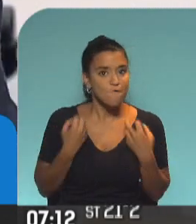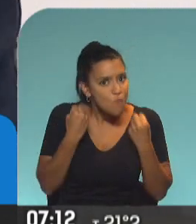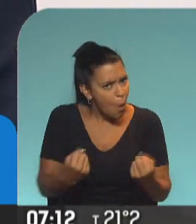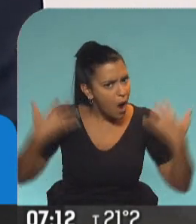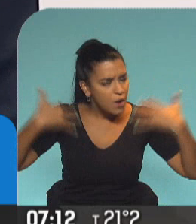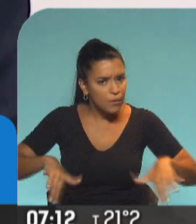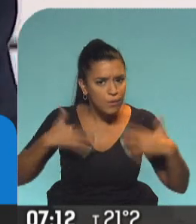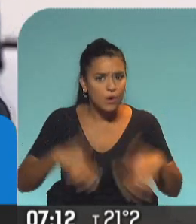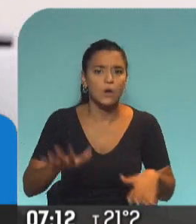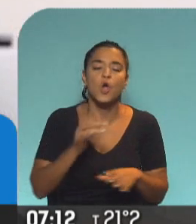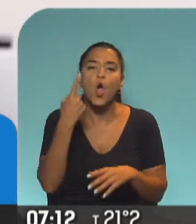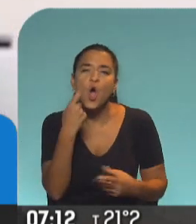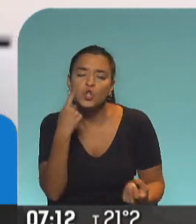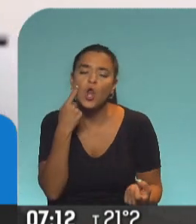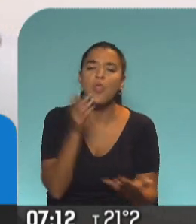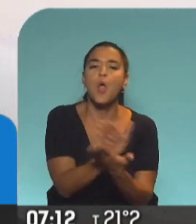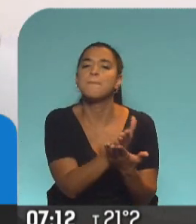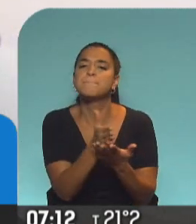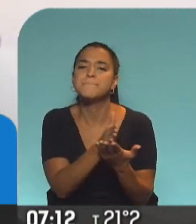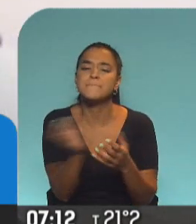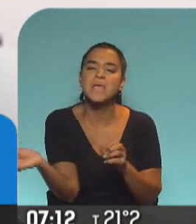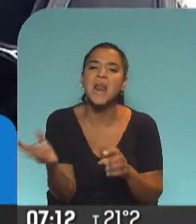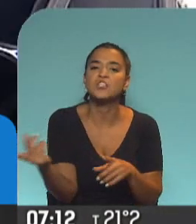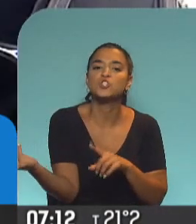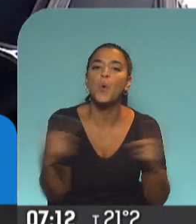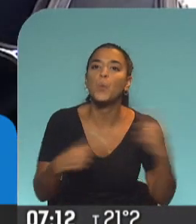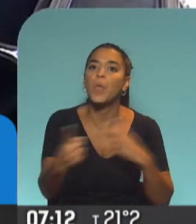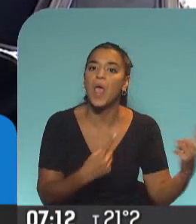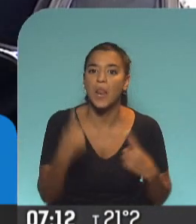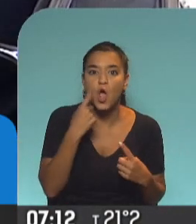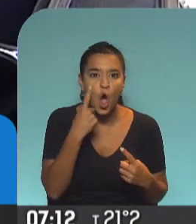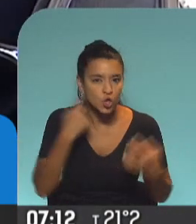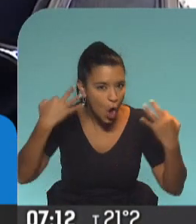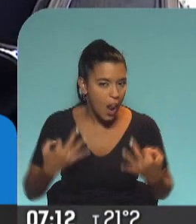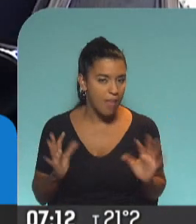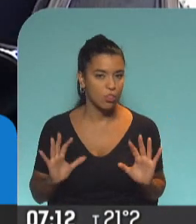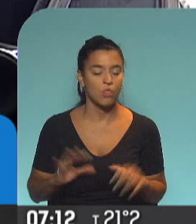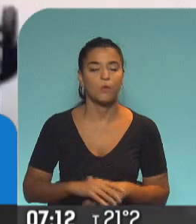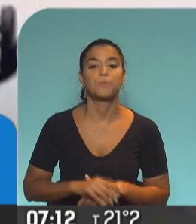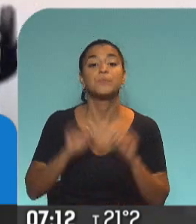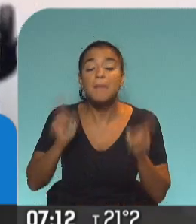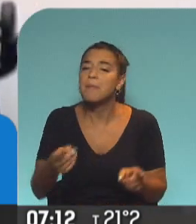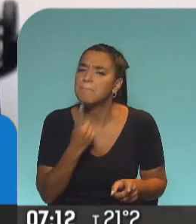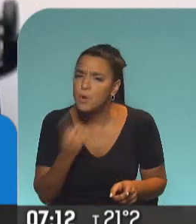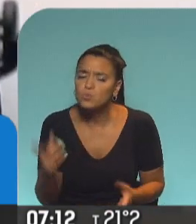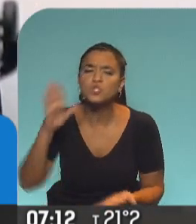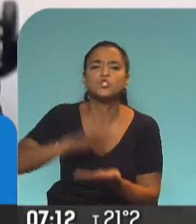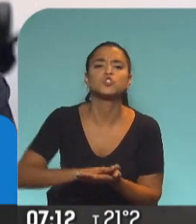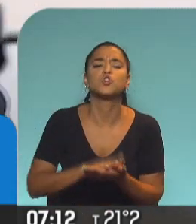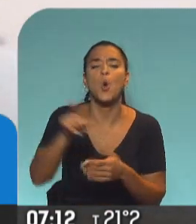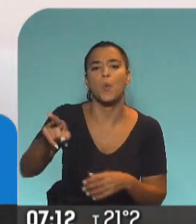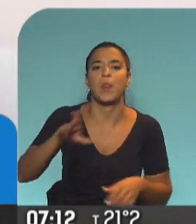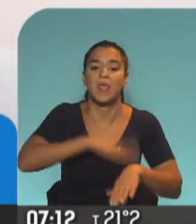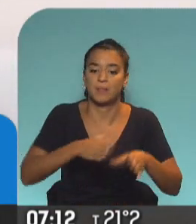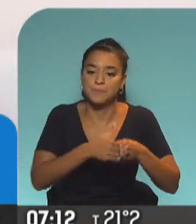esfuerzo, controlando migraciones y controlando de dónde viene cada uno. También fue consultado sobre el ciclo